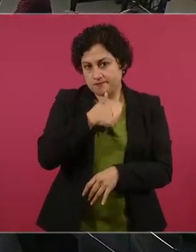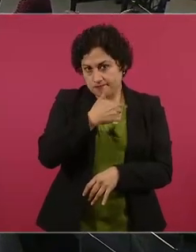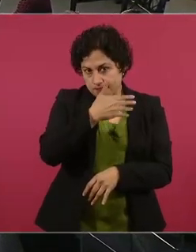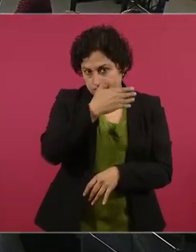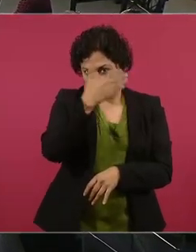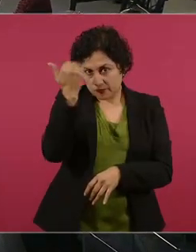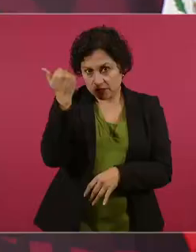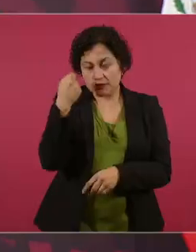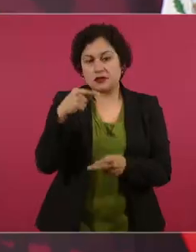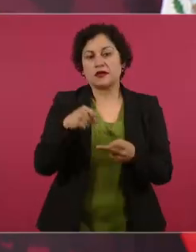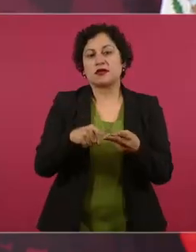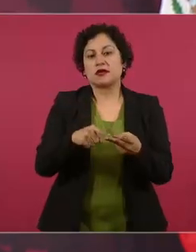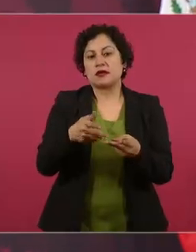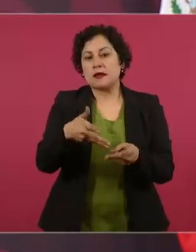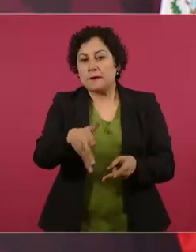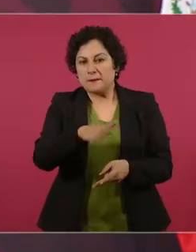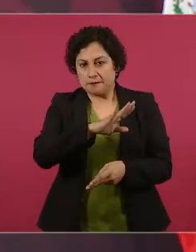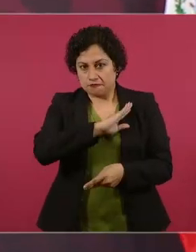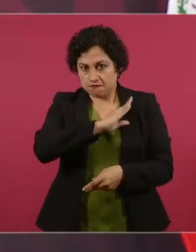apenas Castilla.